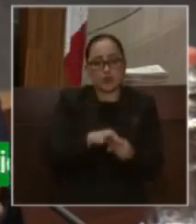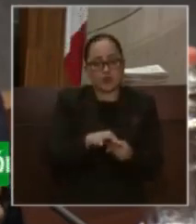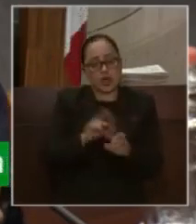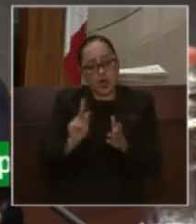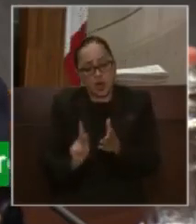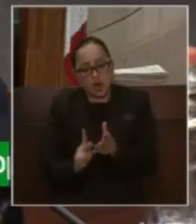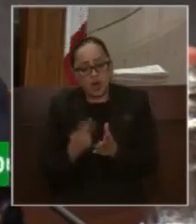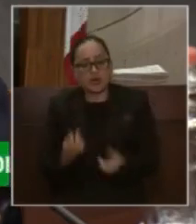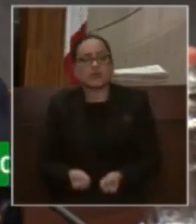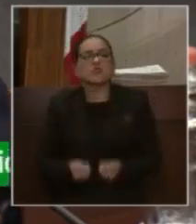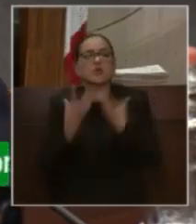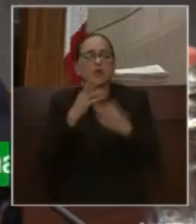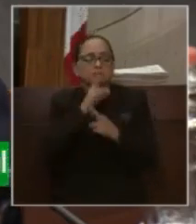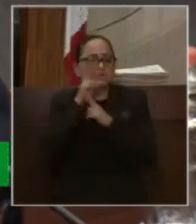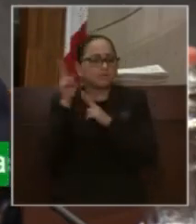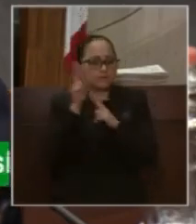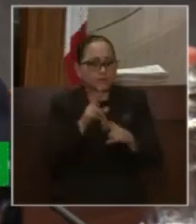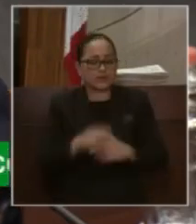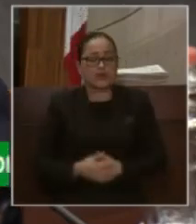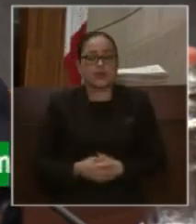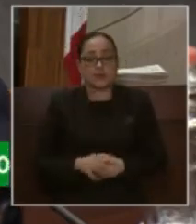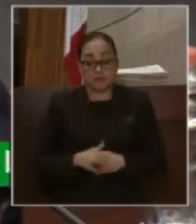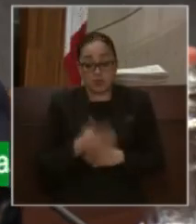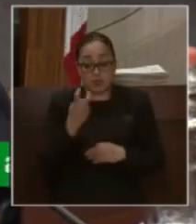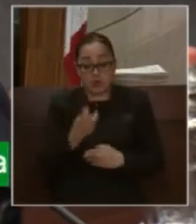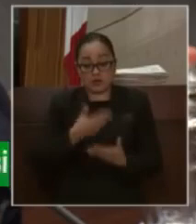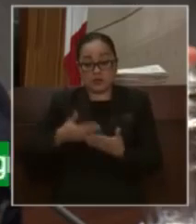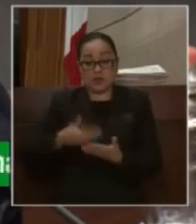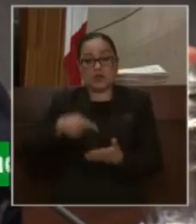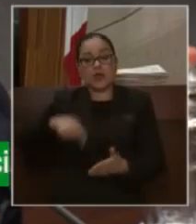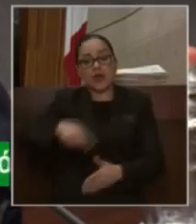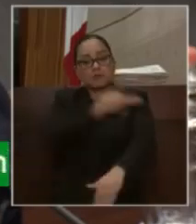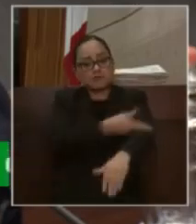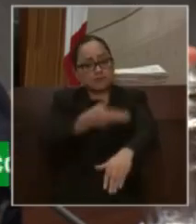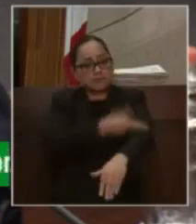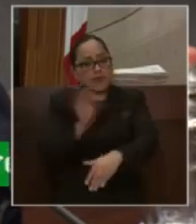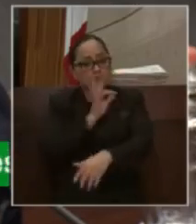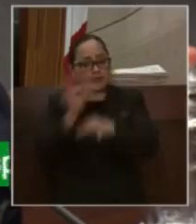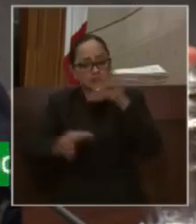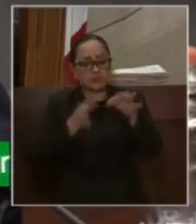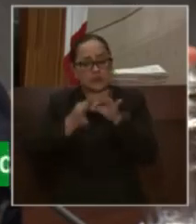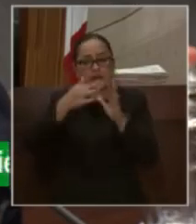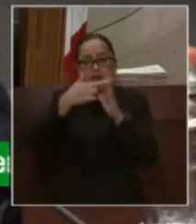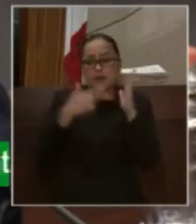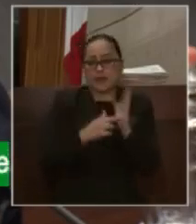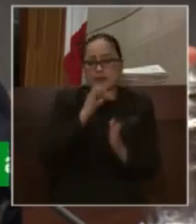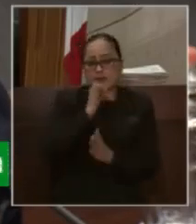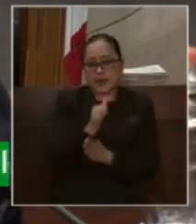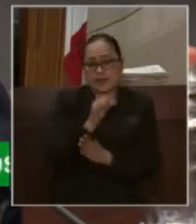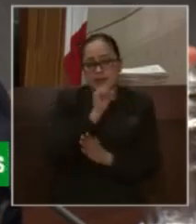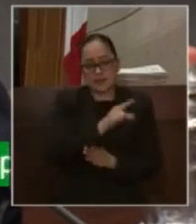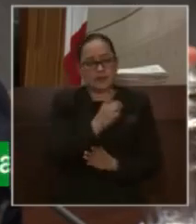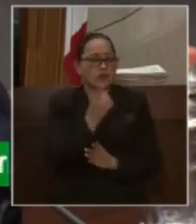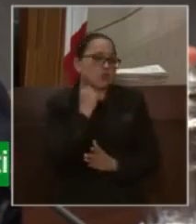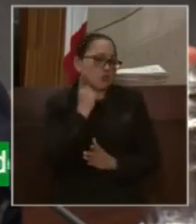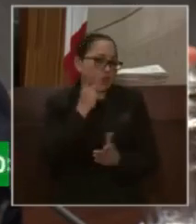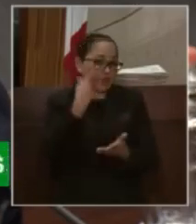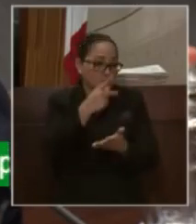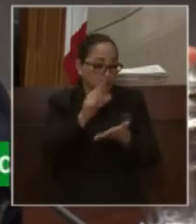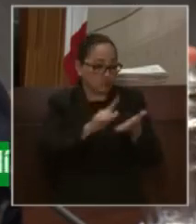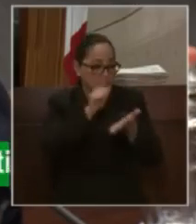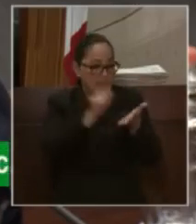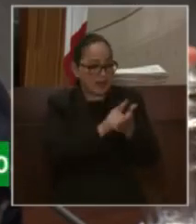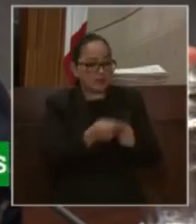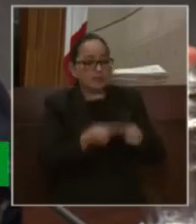nuevo el cociente natural. En consecuencia, al haberse determinado que se incumplió con las reglas previstas por el legislador local, se